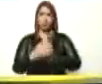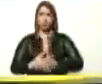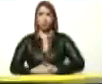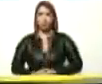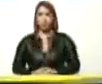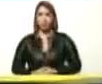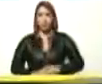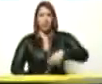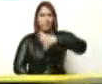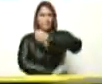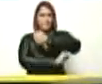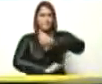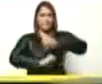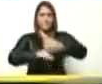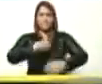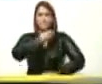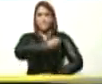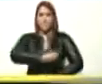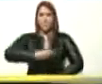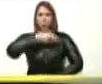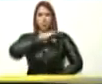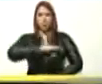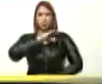la base, de misiones, socialistas,